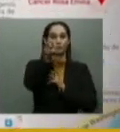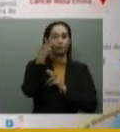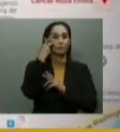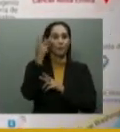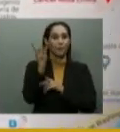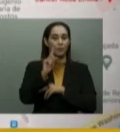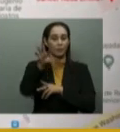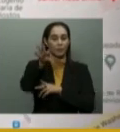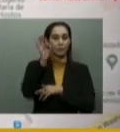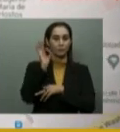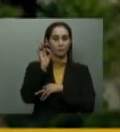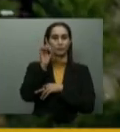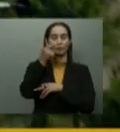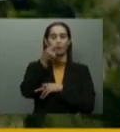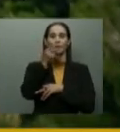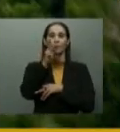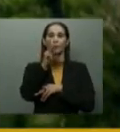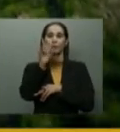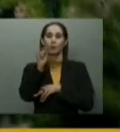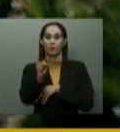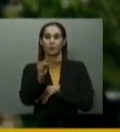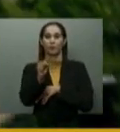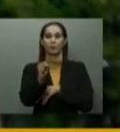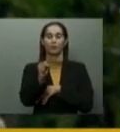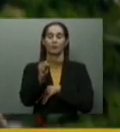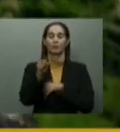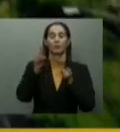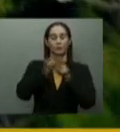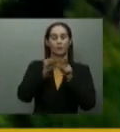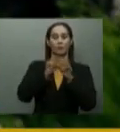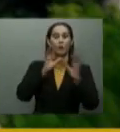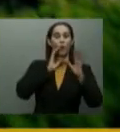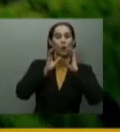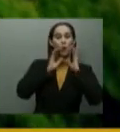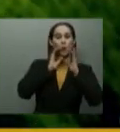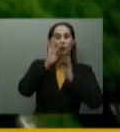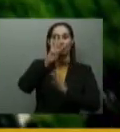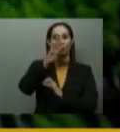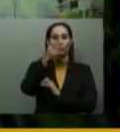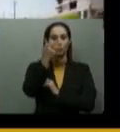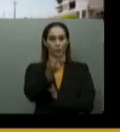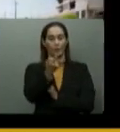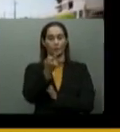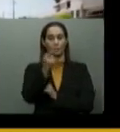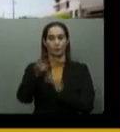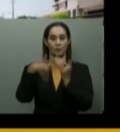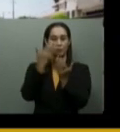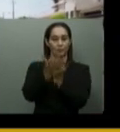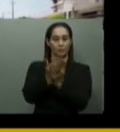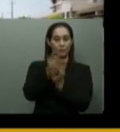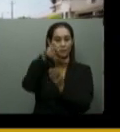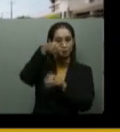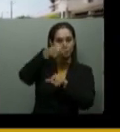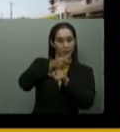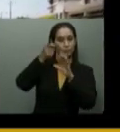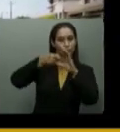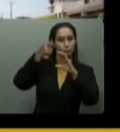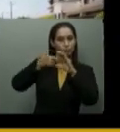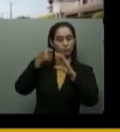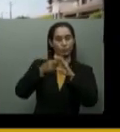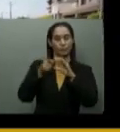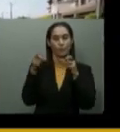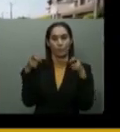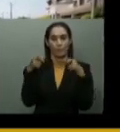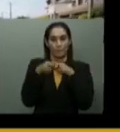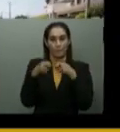que básicamente todo lo que has planteado es lo que está en el plan de las reformas que no ha iniciado si se quiere verdad yo no